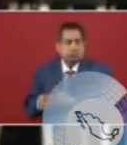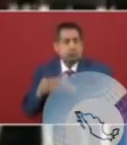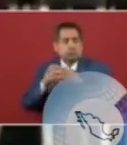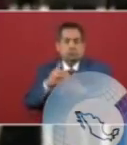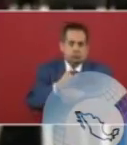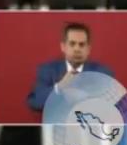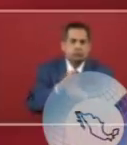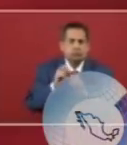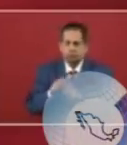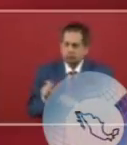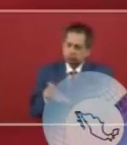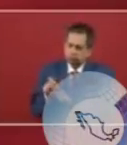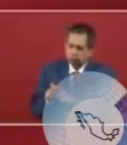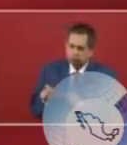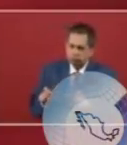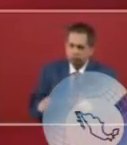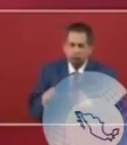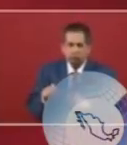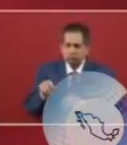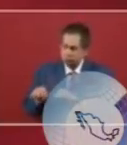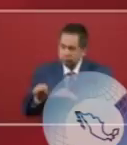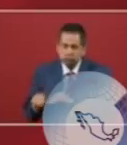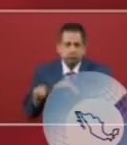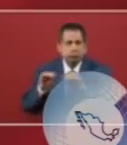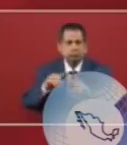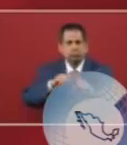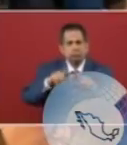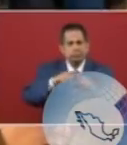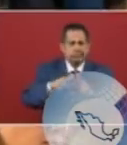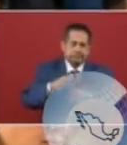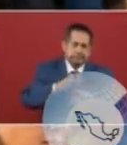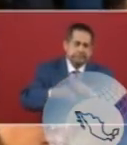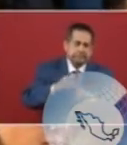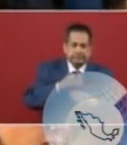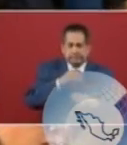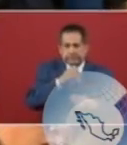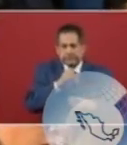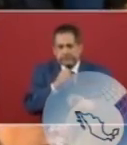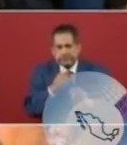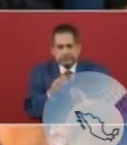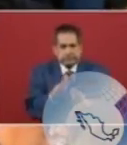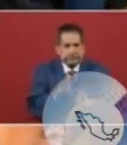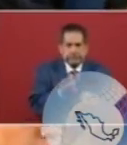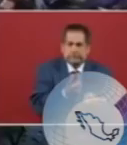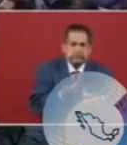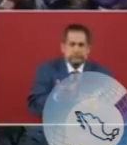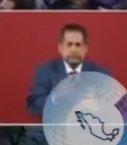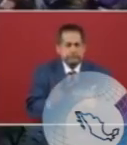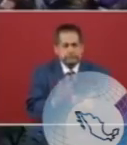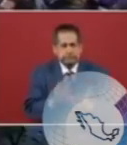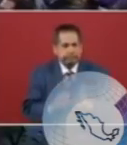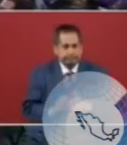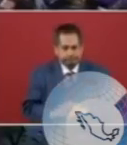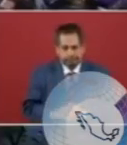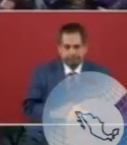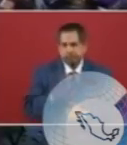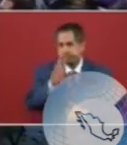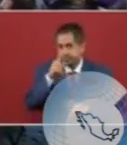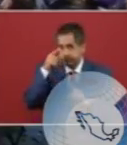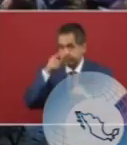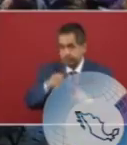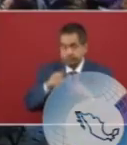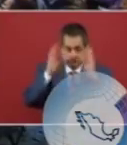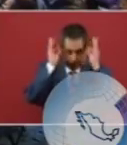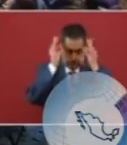acompañar los mexicanos que están trabajando y que trabajan en de forma precaria con carencias gracias a uno de los objetivos de ampliar los